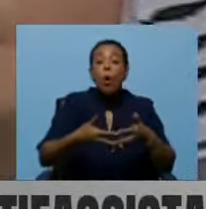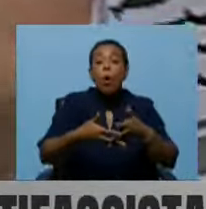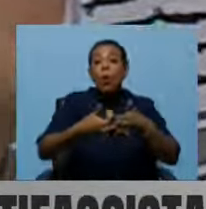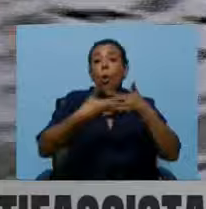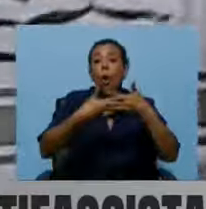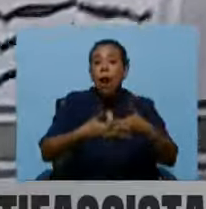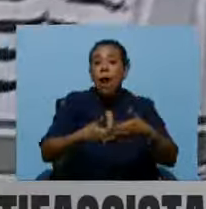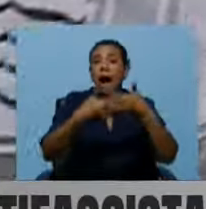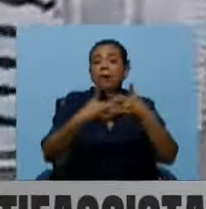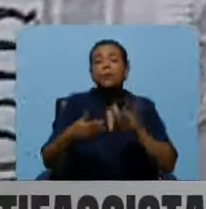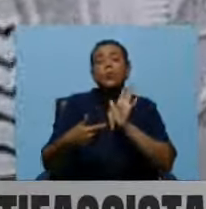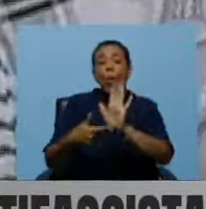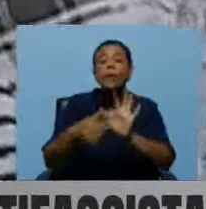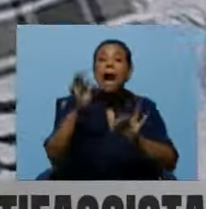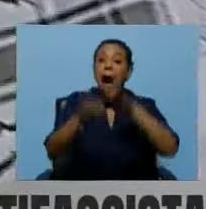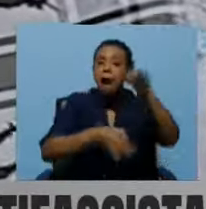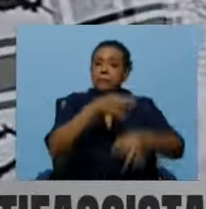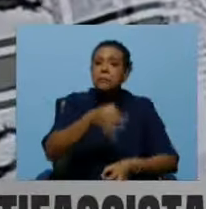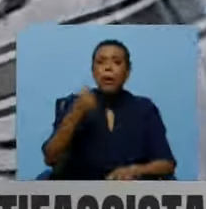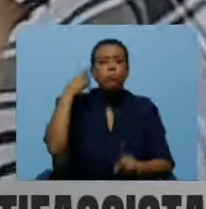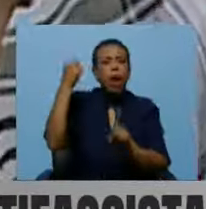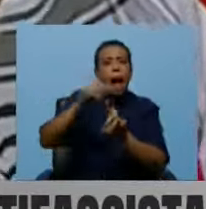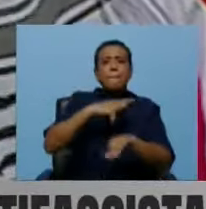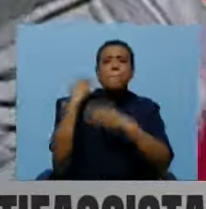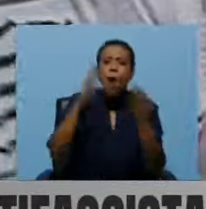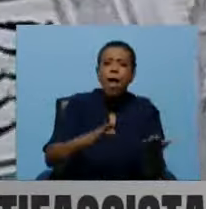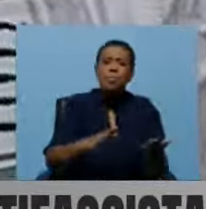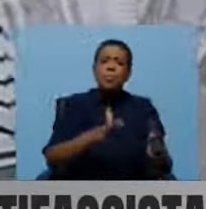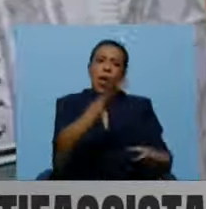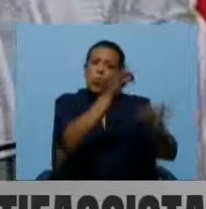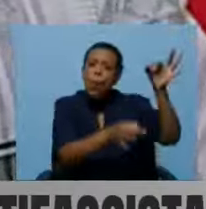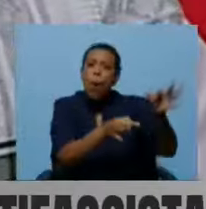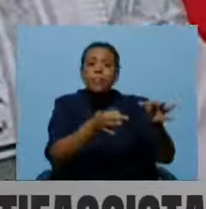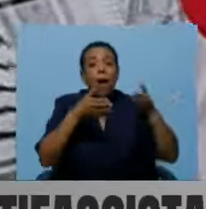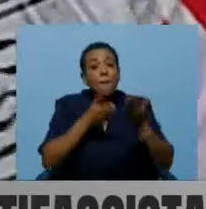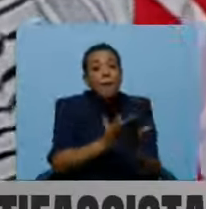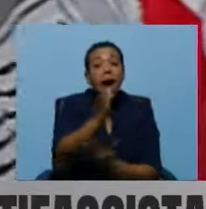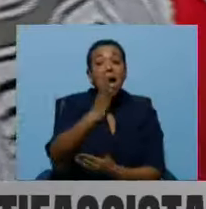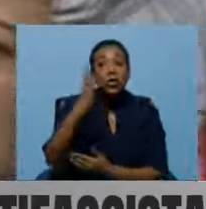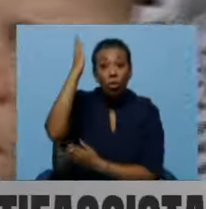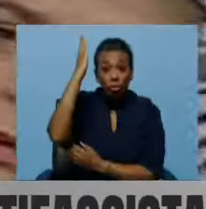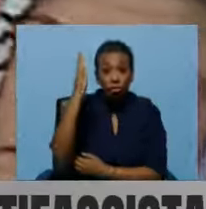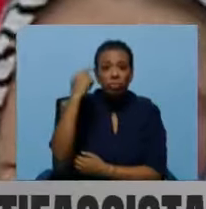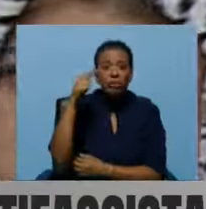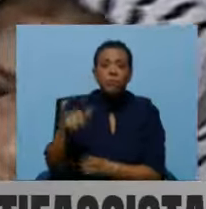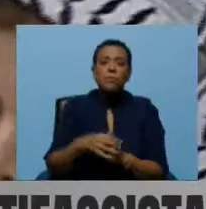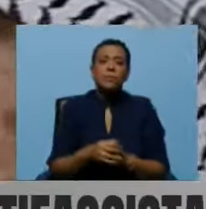que aquellos que han sido asesinados en el camino de Dios